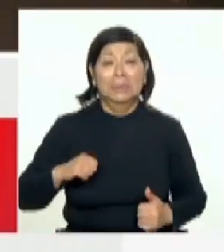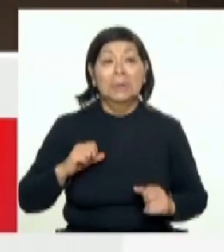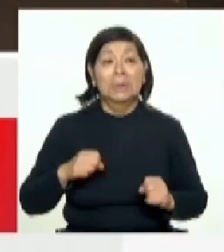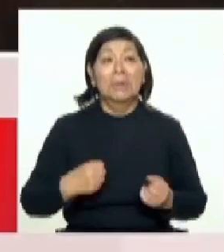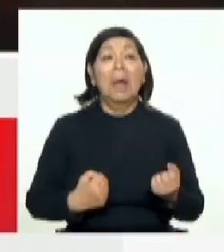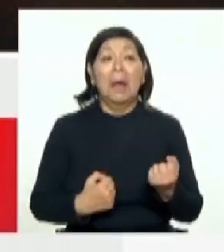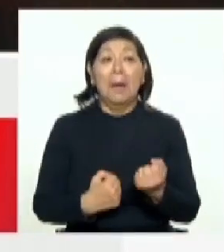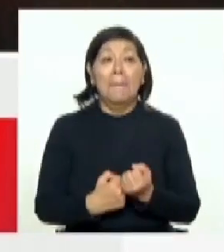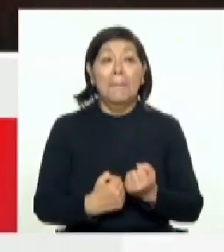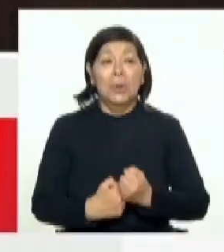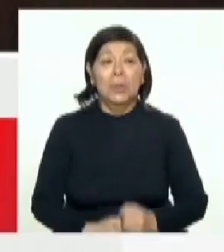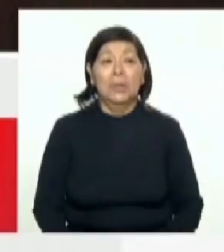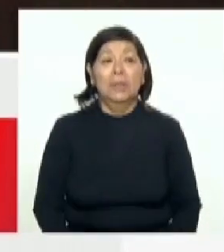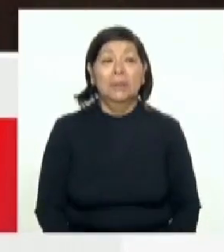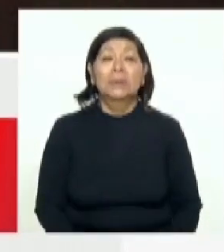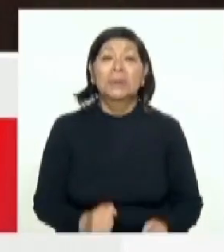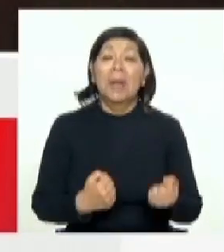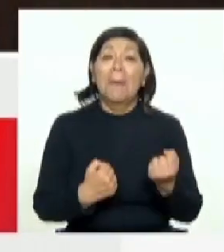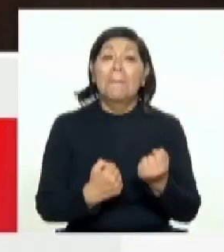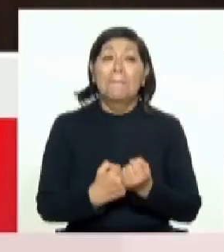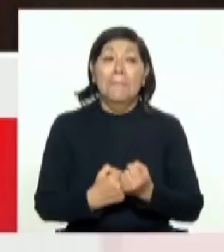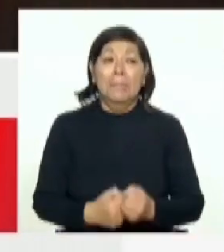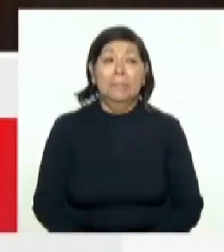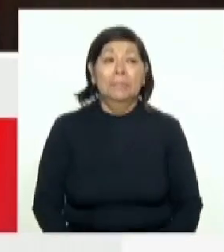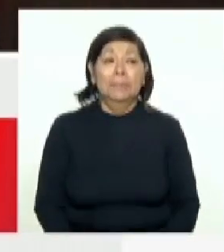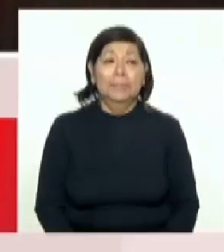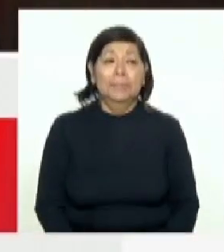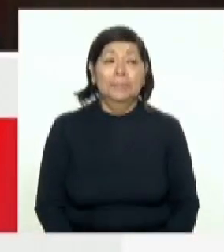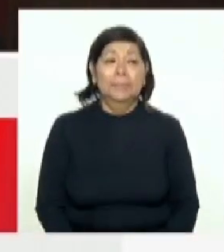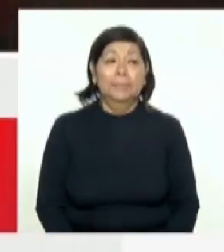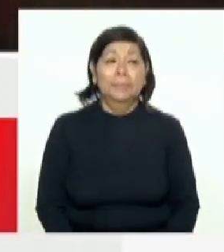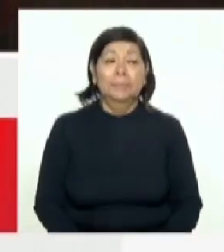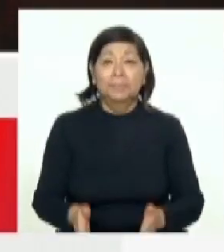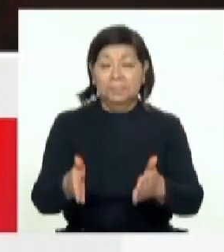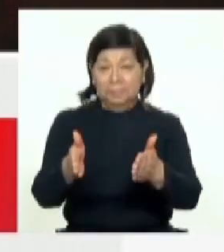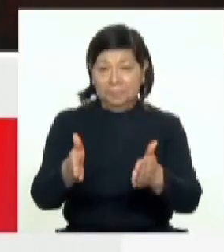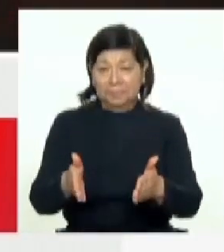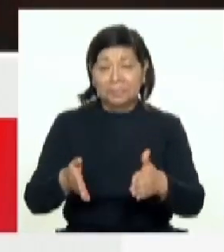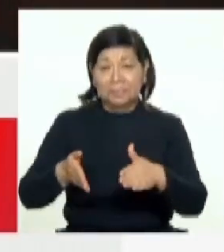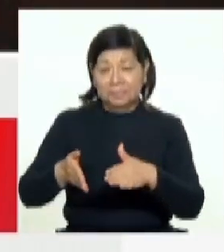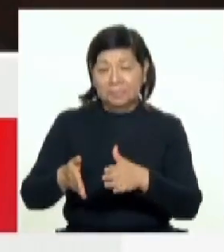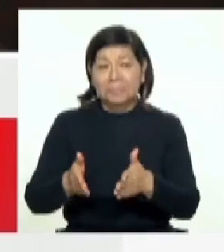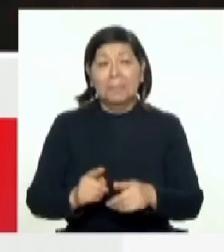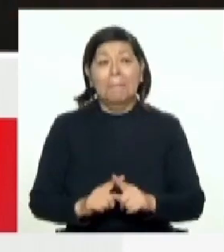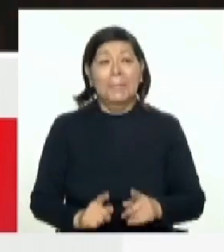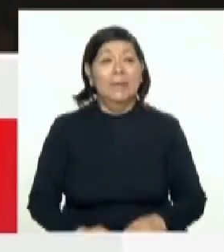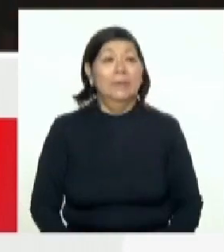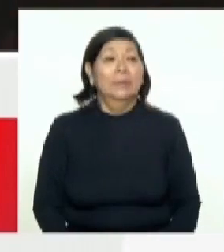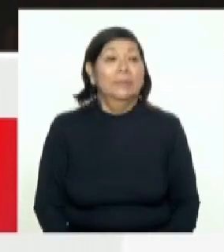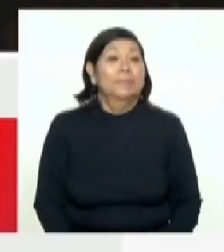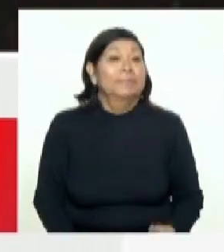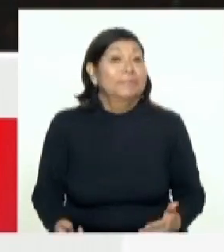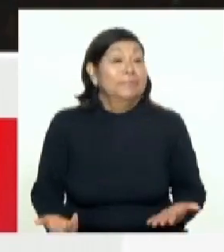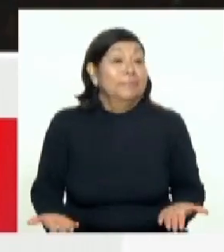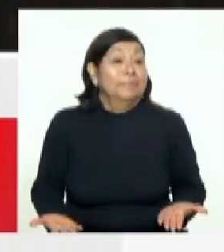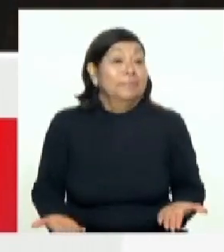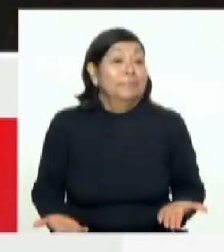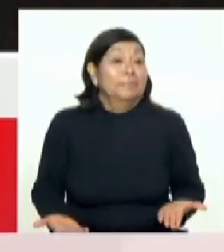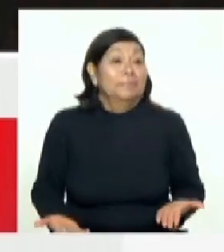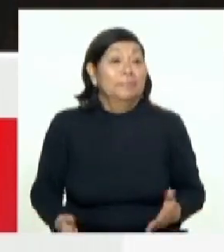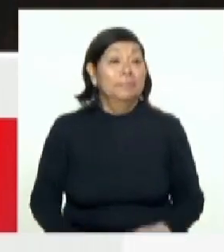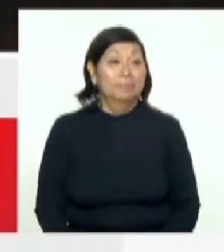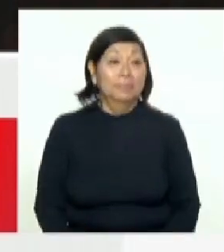sí nos está apoyando con el velorio, el entierro, pero bueno, eso es algo bueno